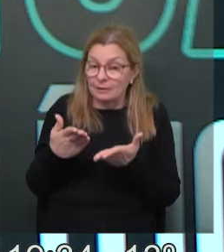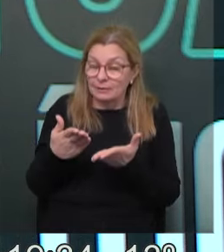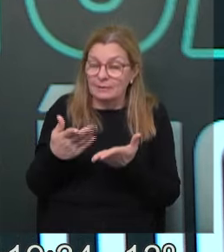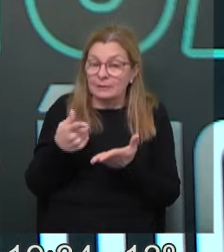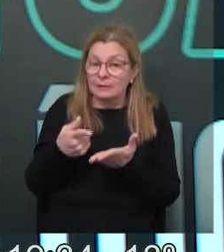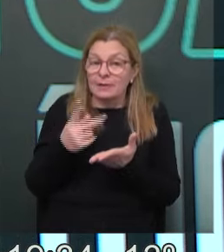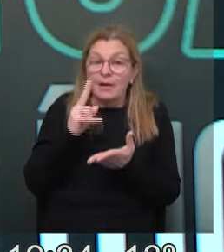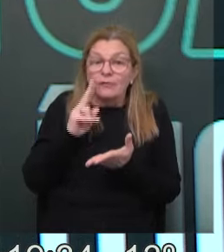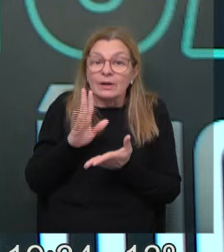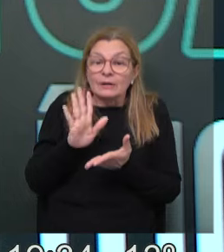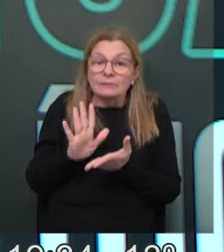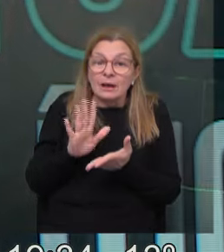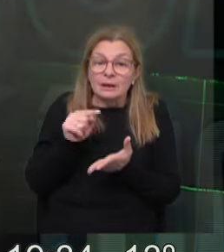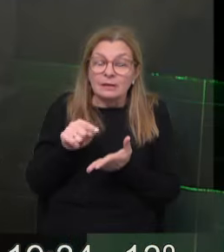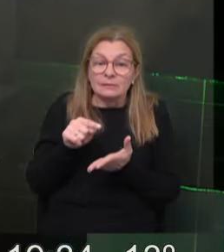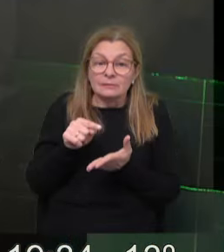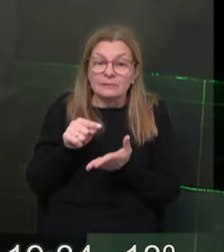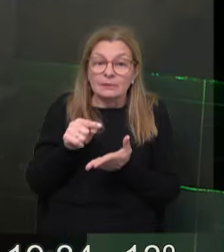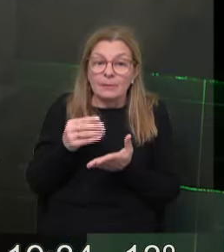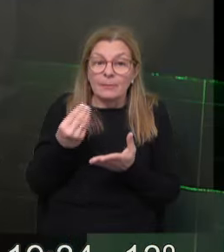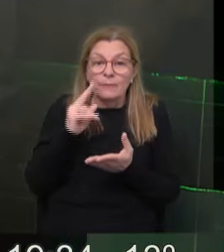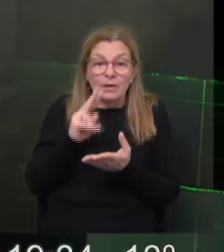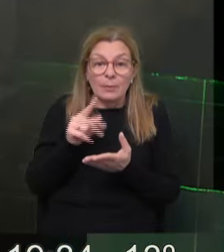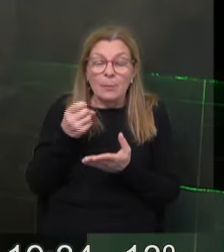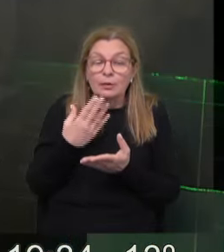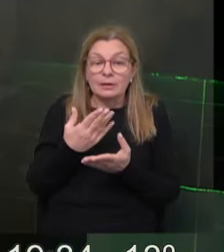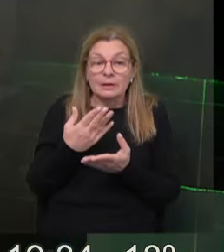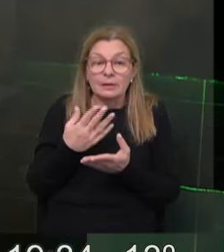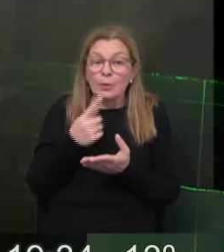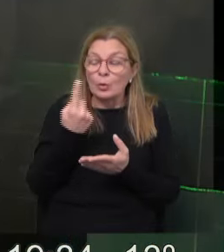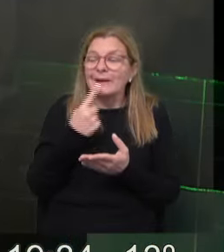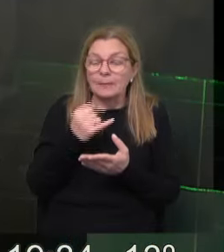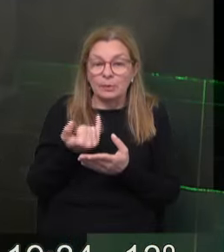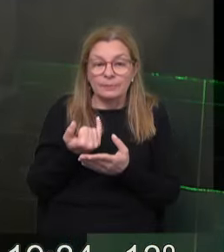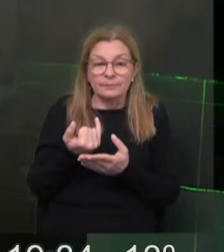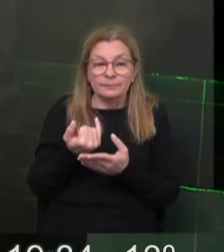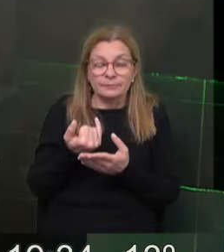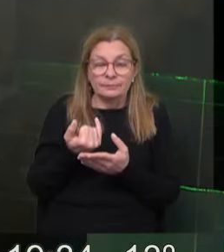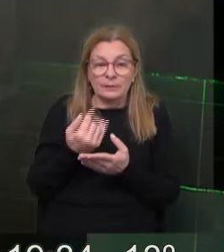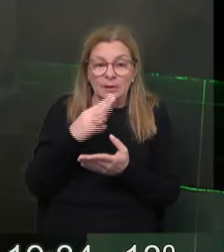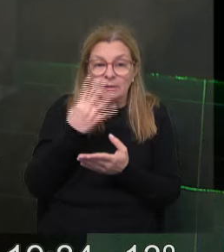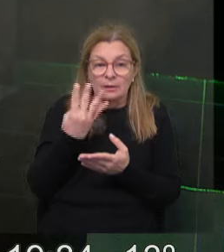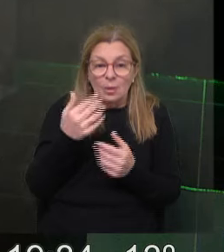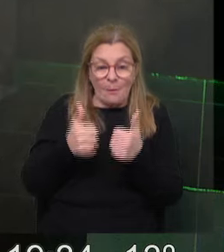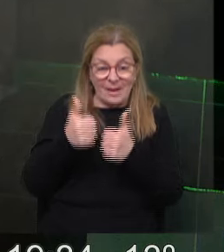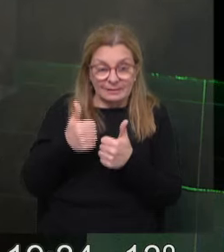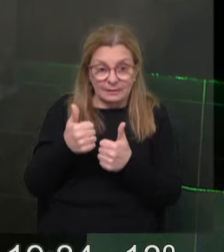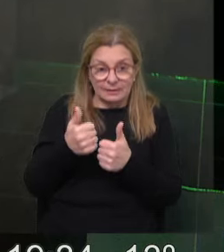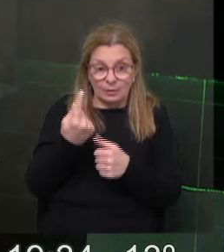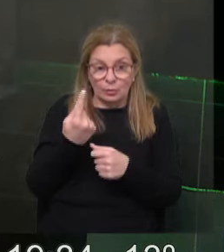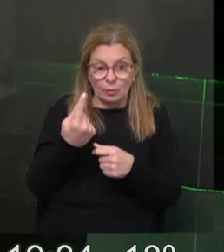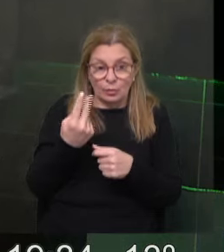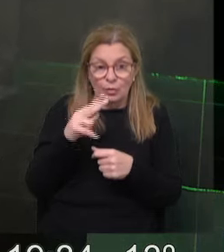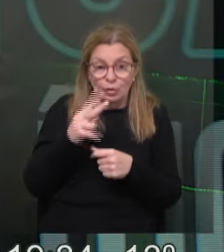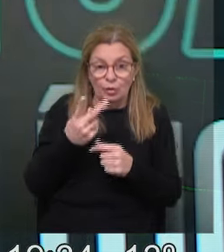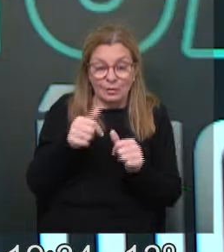eh Ahí va a a tener una incidencia porque vamos a poner un ejemplo si hay un un cuatro ple empate y hay un sublema de